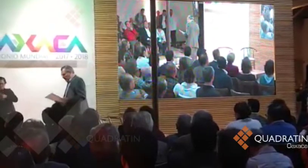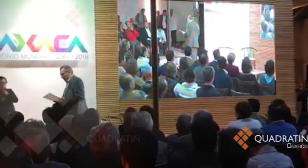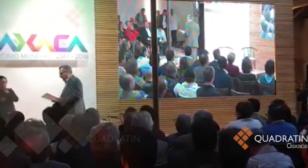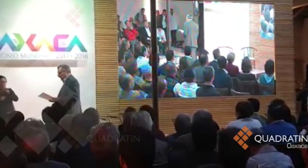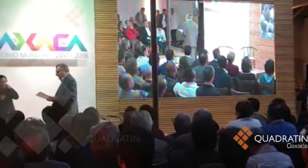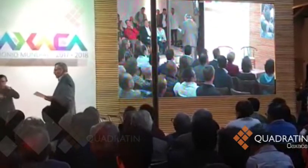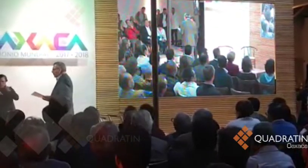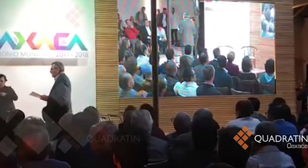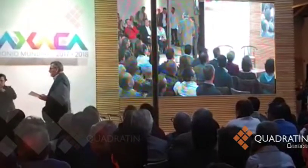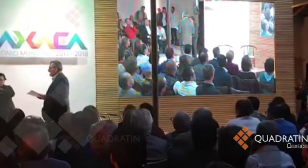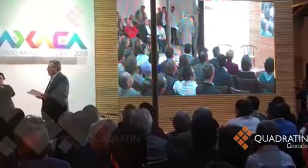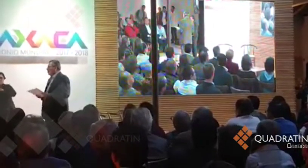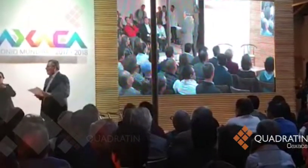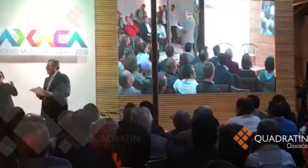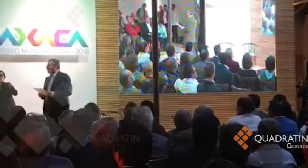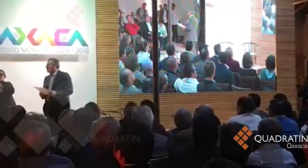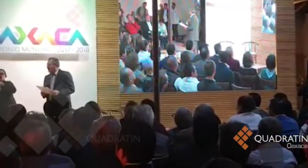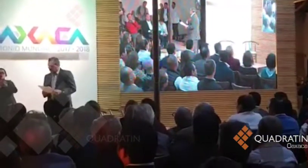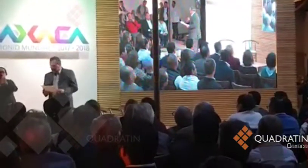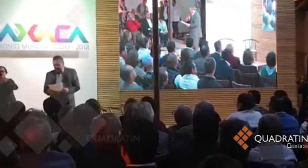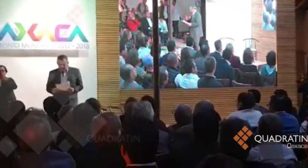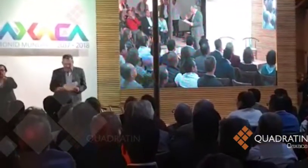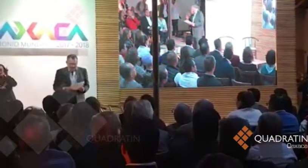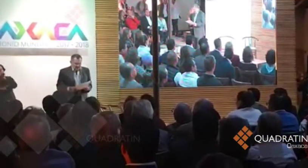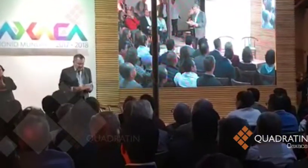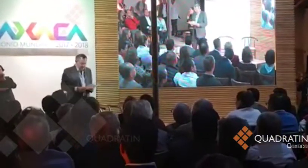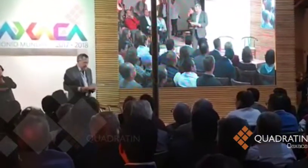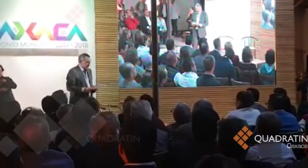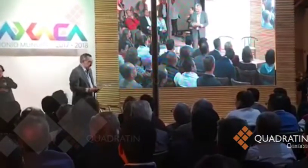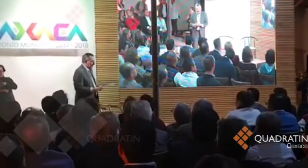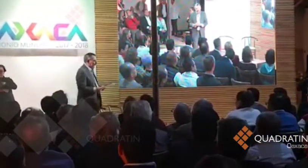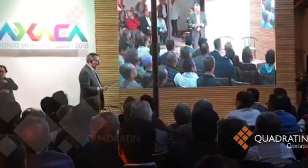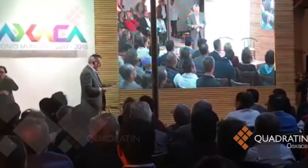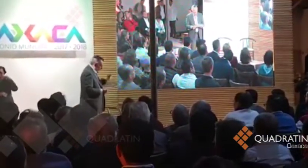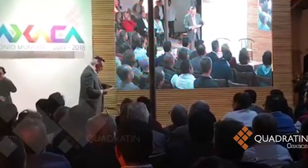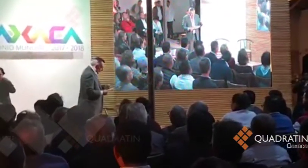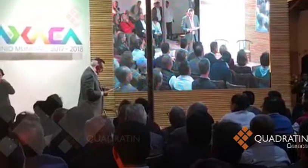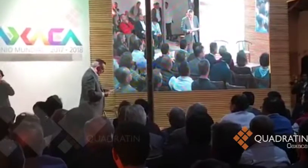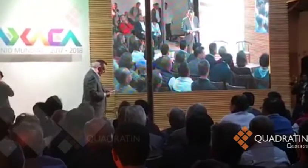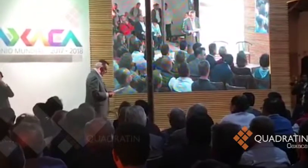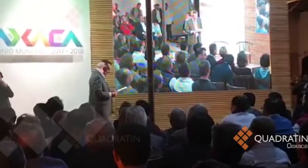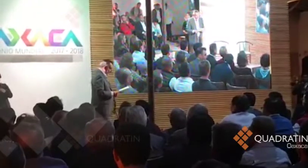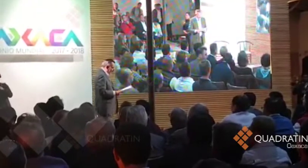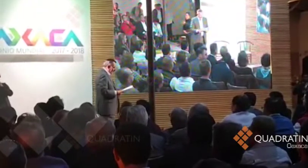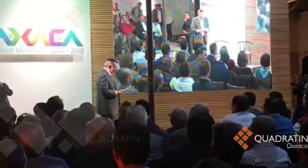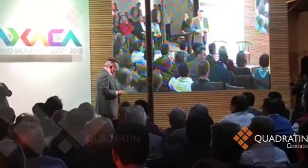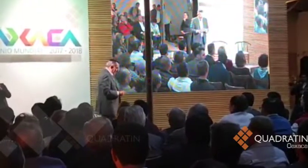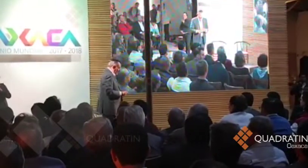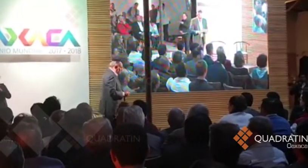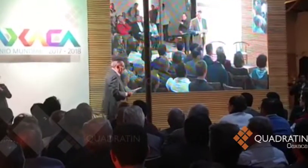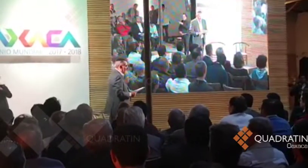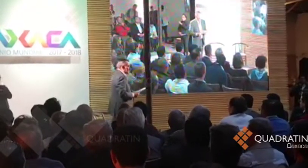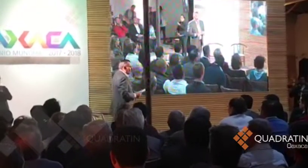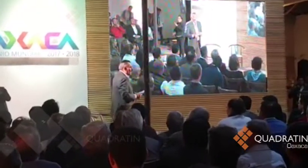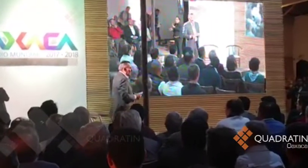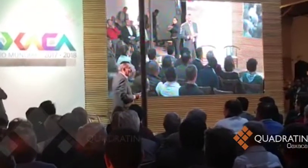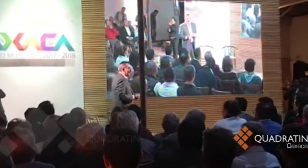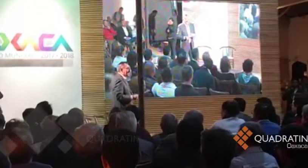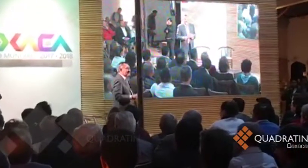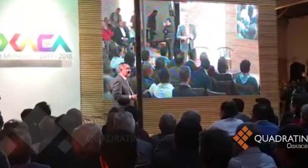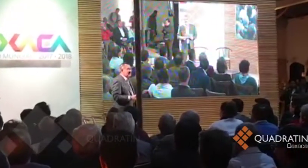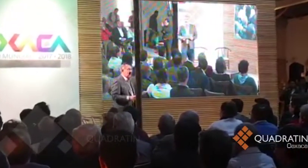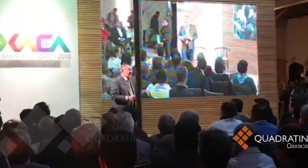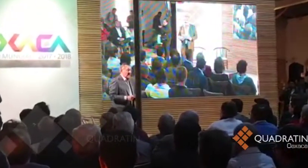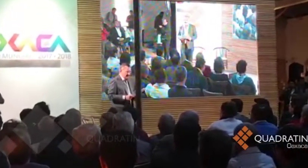por todas la violencia contra las mujeres en nuestro municipio. Cabe aquí también hacer un reconocimiento